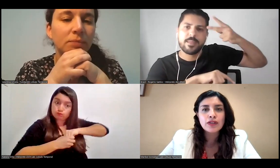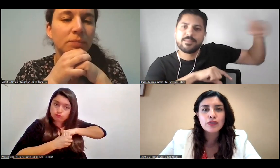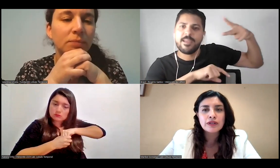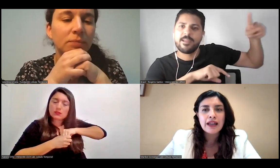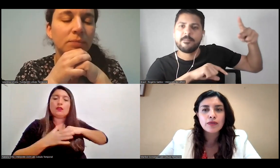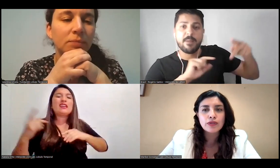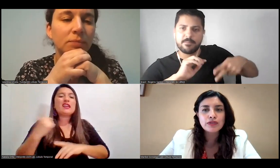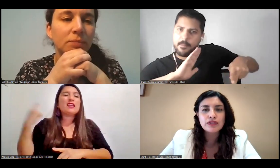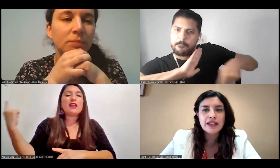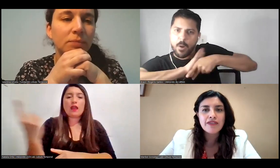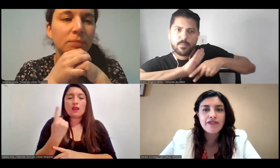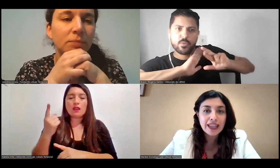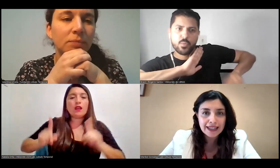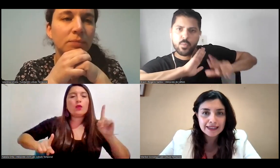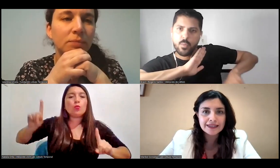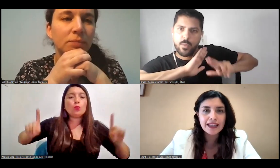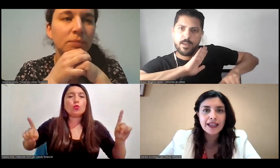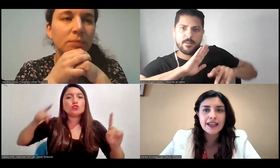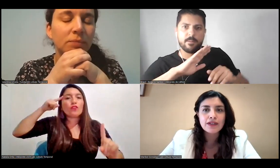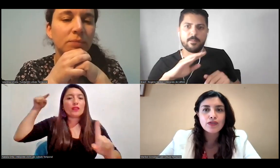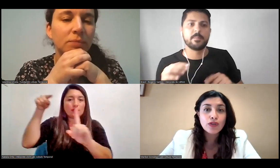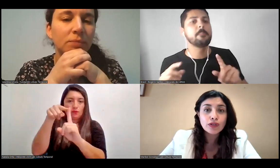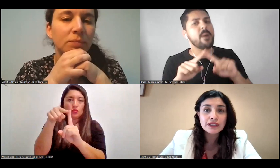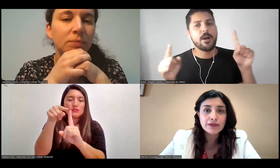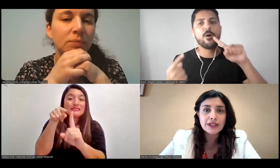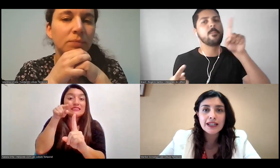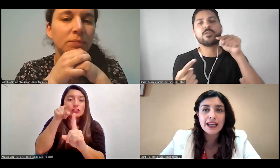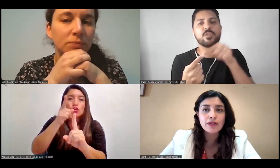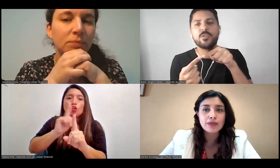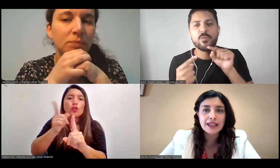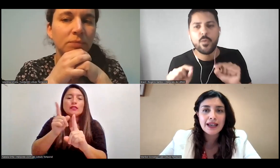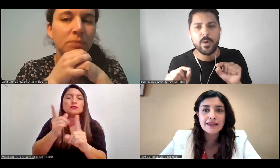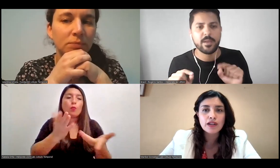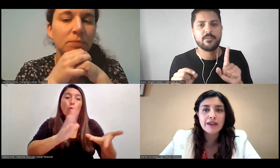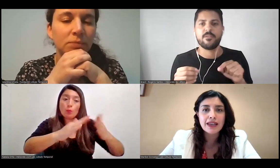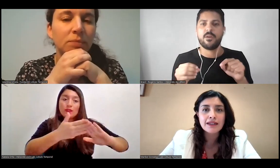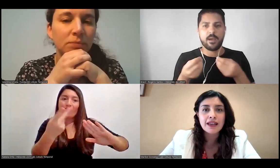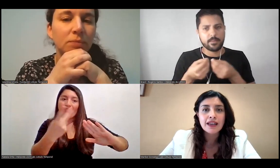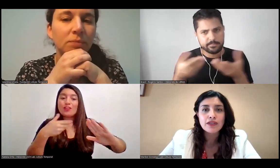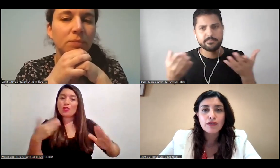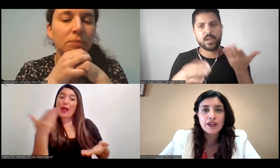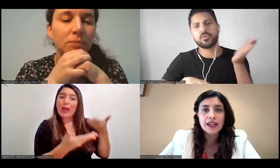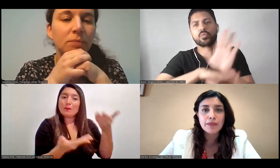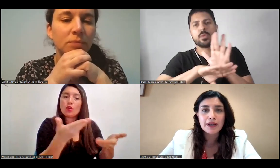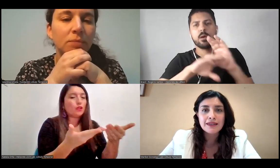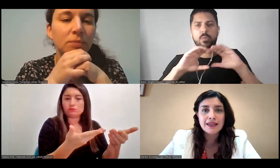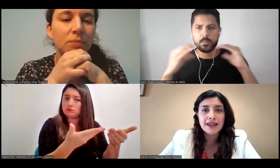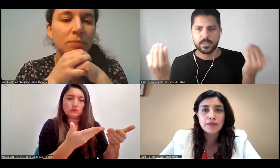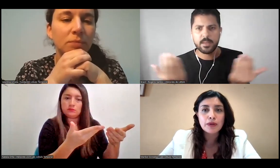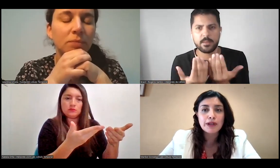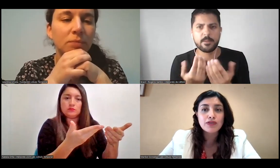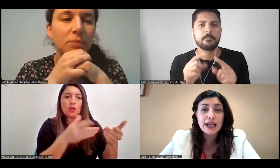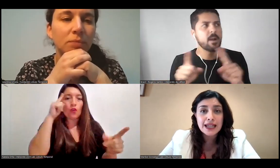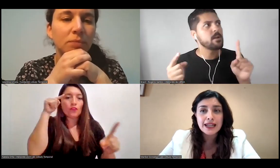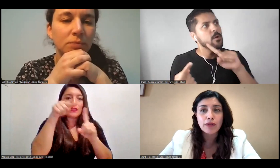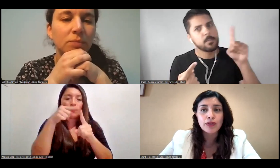generalmente con algunos fines que no son contribuir a la comunidad, sino más bien son fines que pueden ser